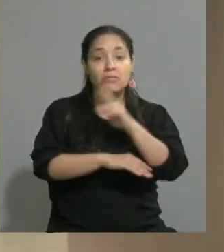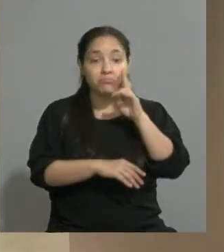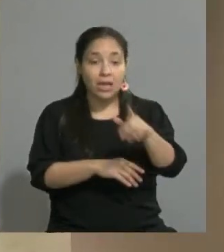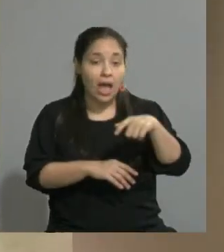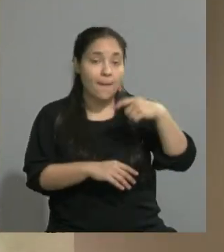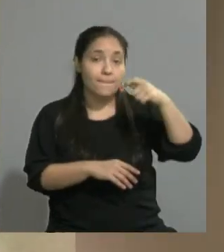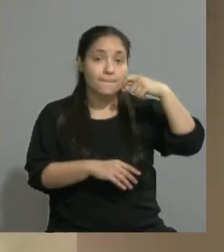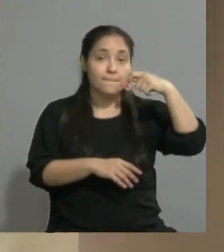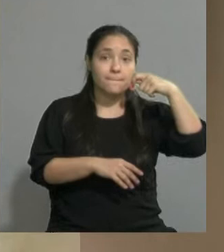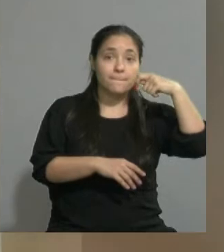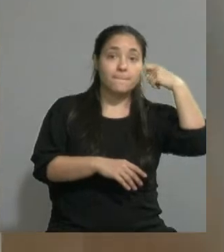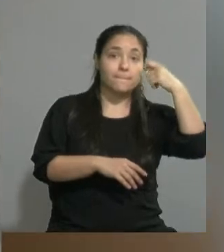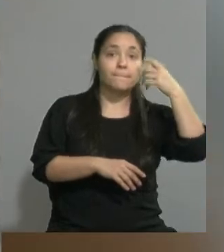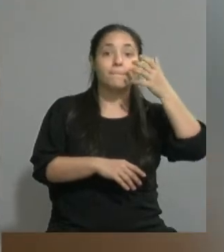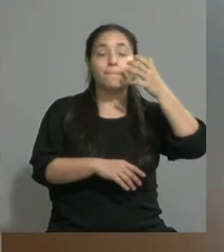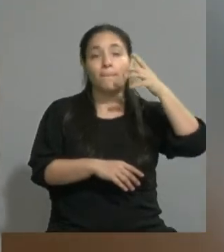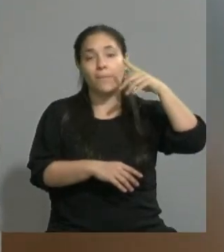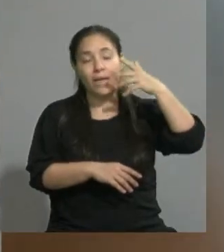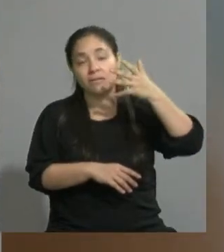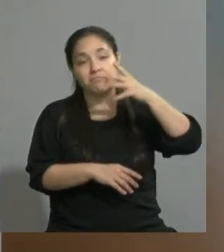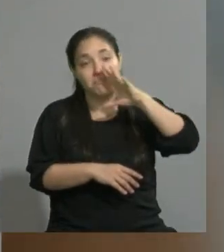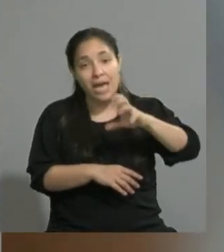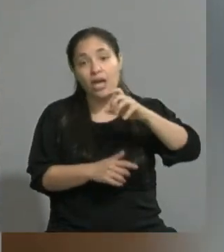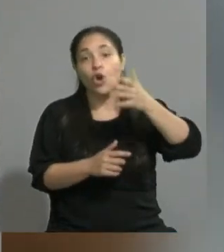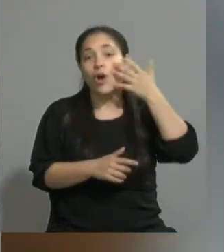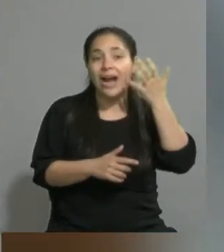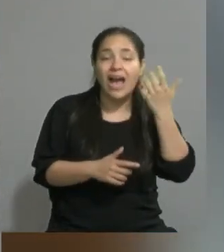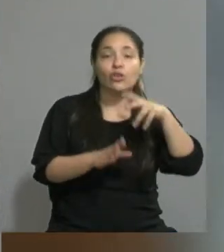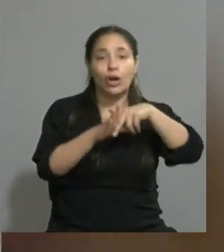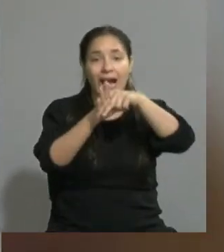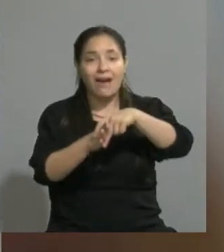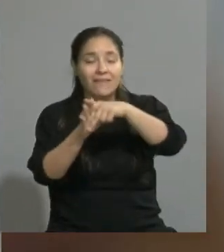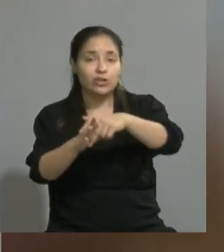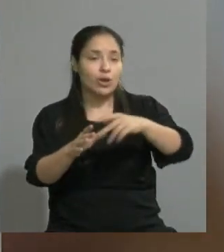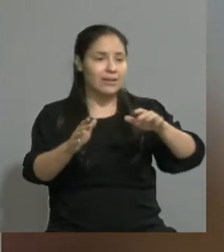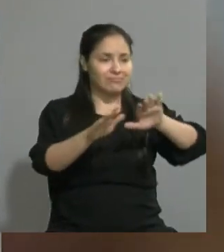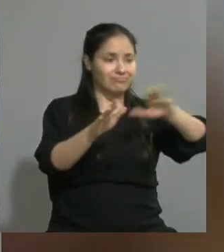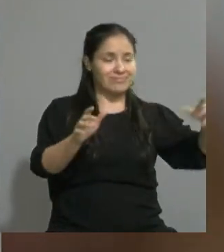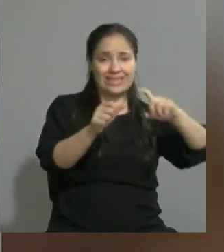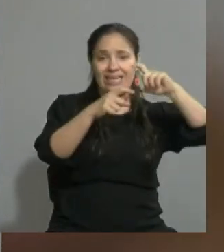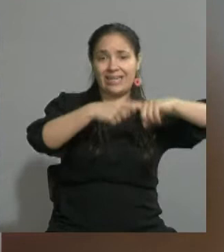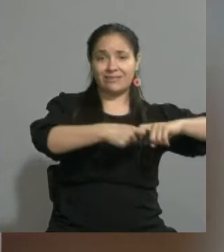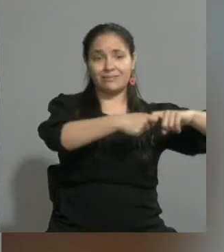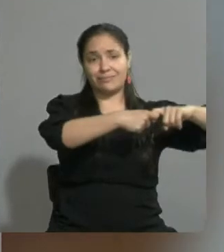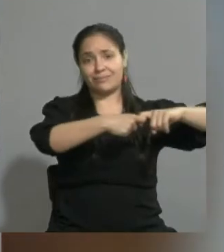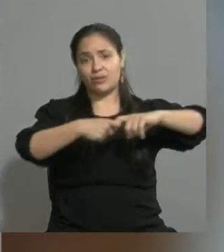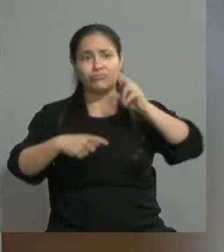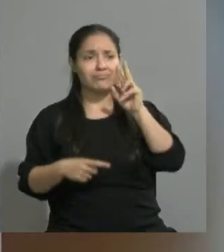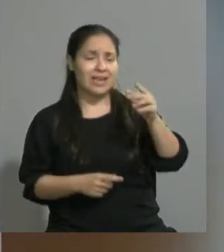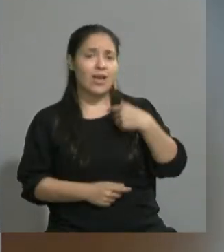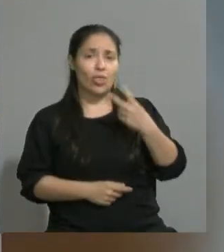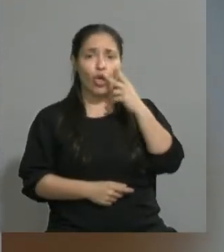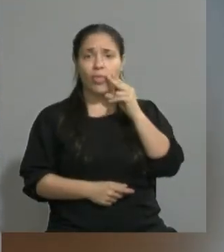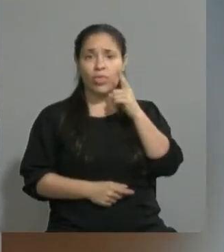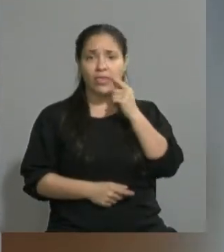dando vueltas, gatos, en fin, de todo, caballos con carretelas que no la pueden tirar, como he visto yo hace 2 días con